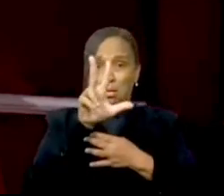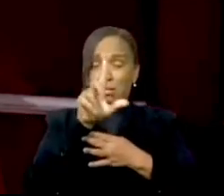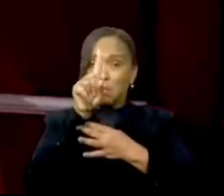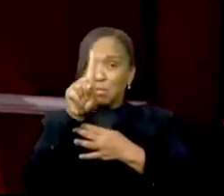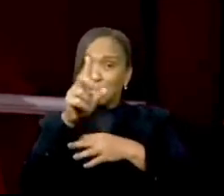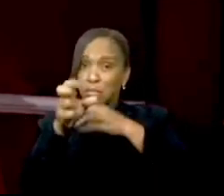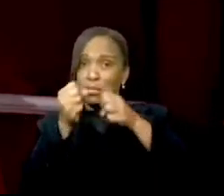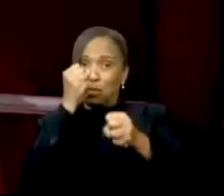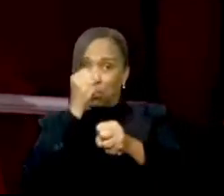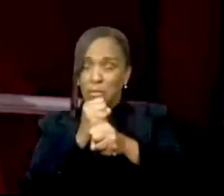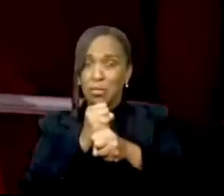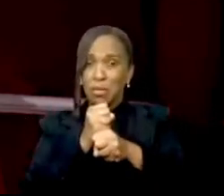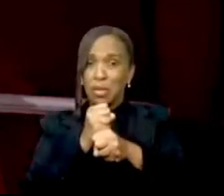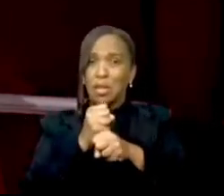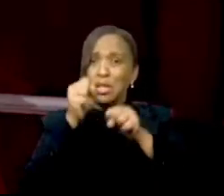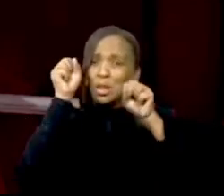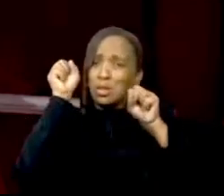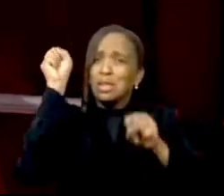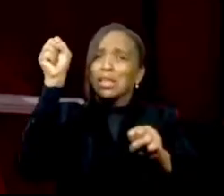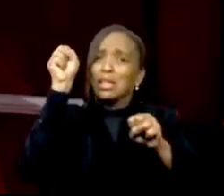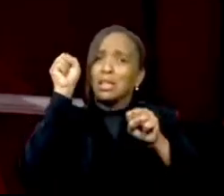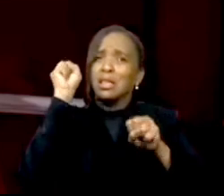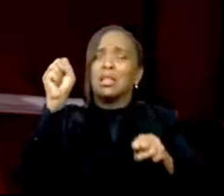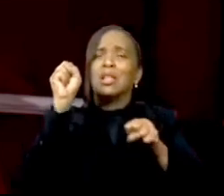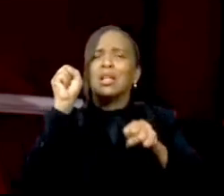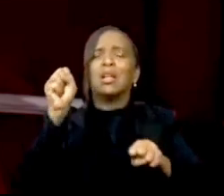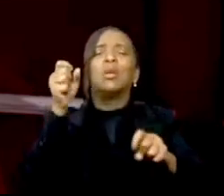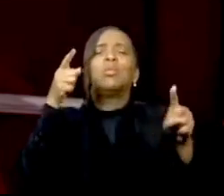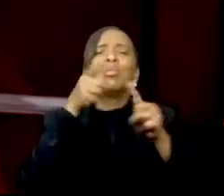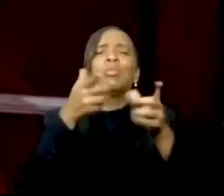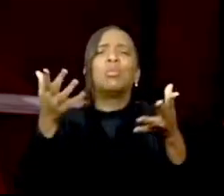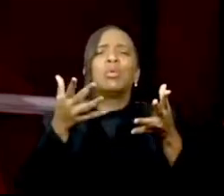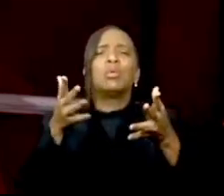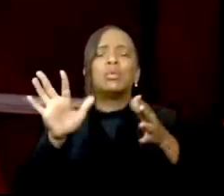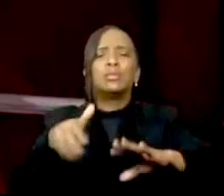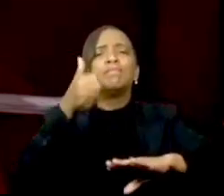y todos lo que hemos luchado construyendo esta